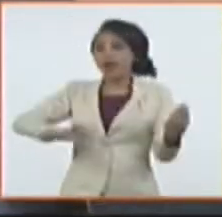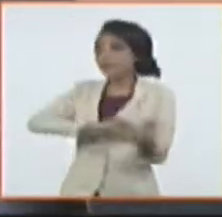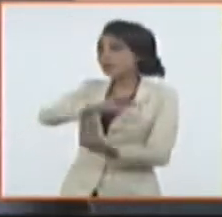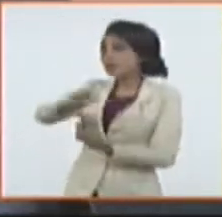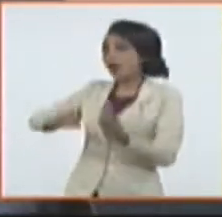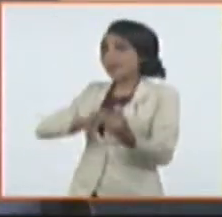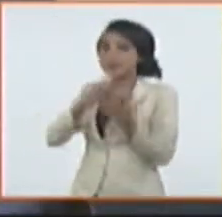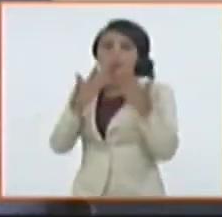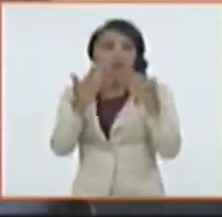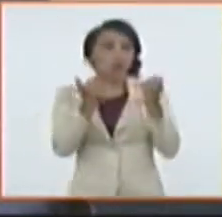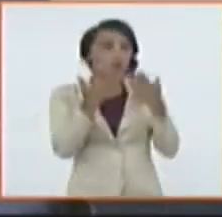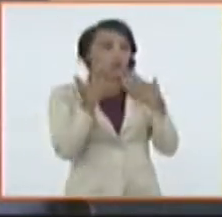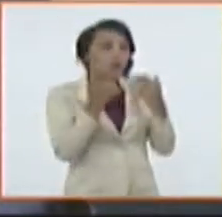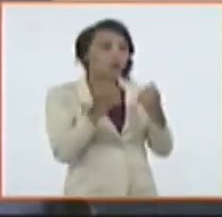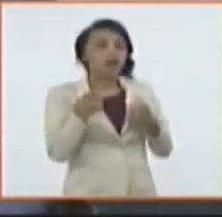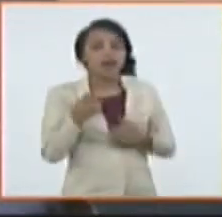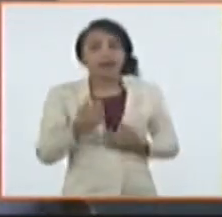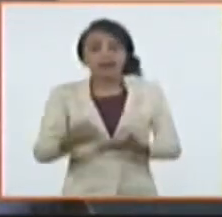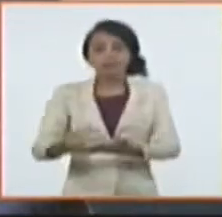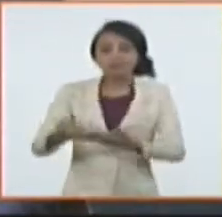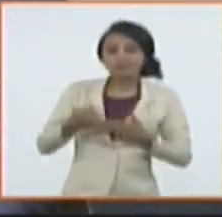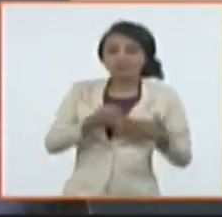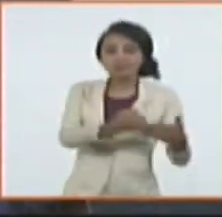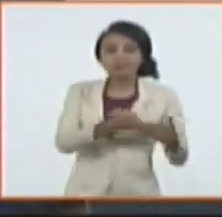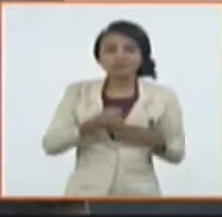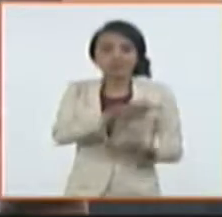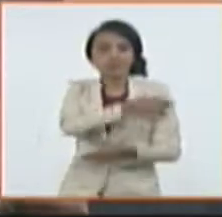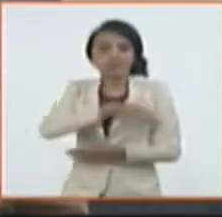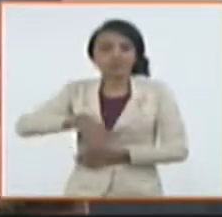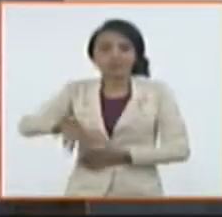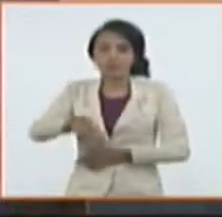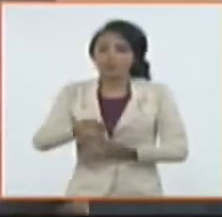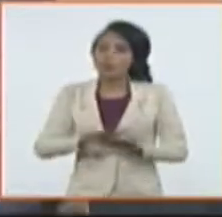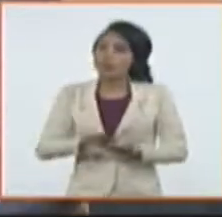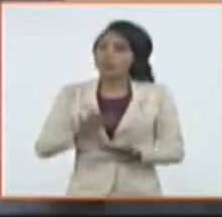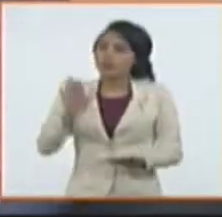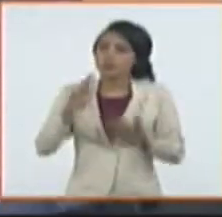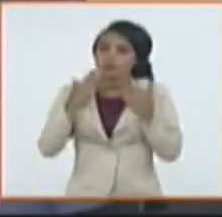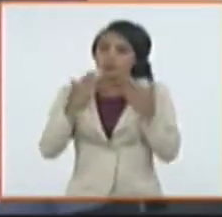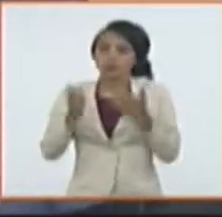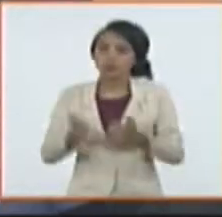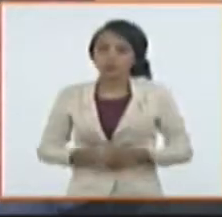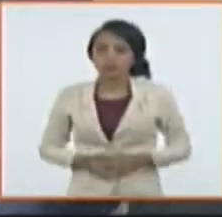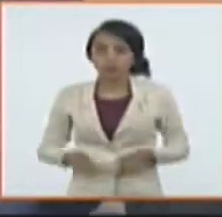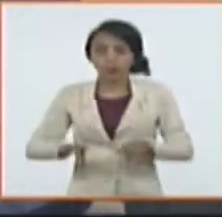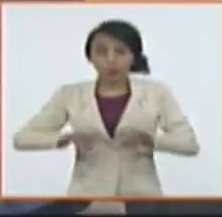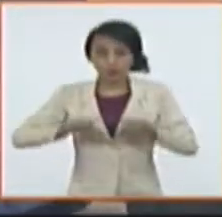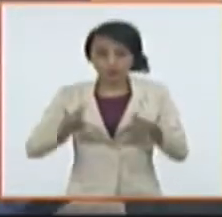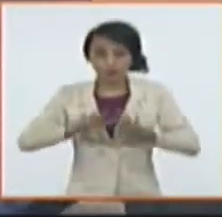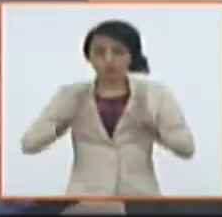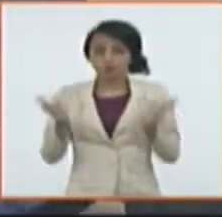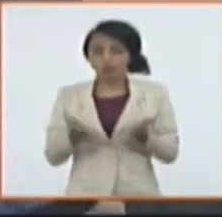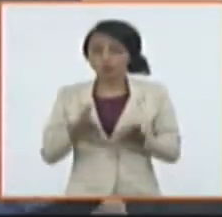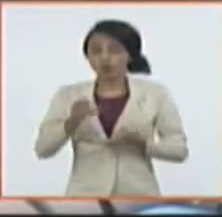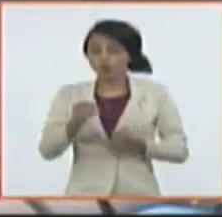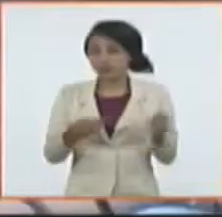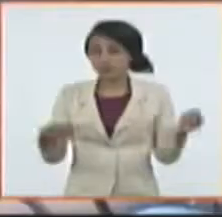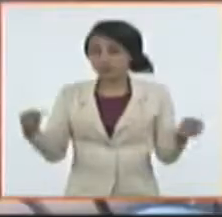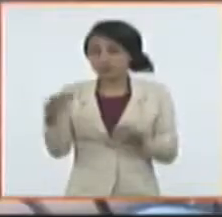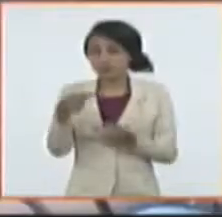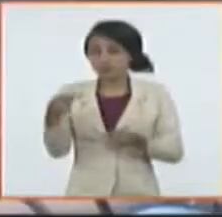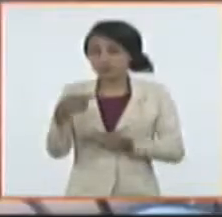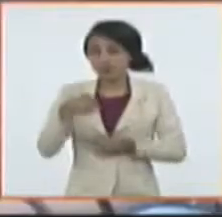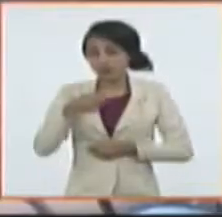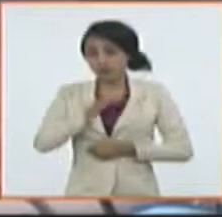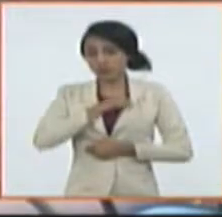aportando. Y eso compromete. Por eso, de todas estas consideraciones, y yo creo que la fundamental, y en la que me quiero detener